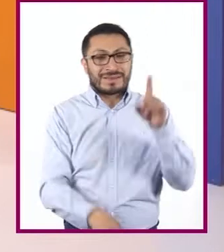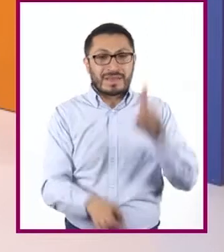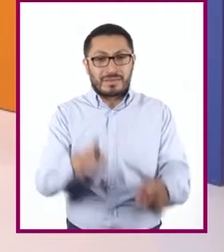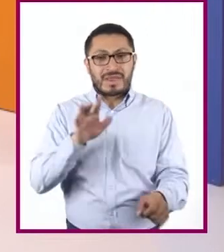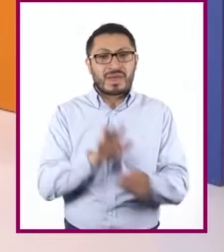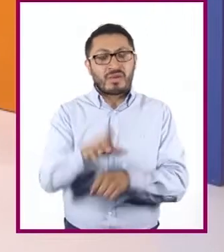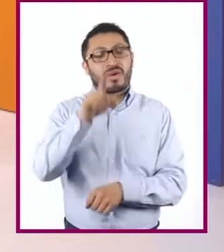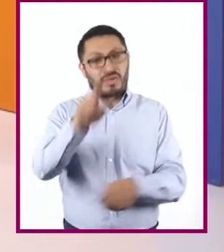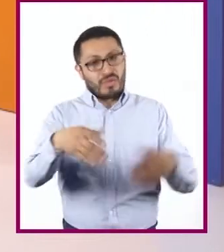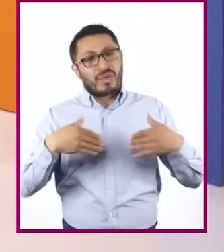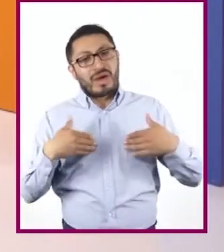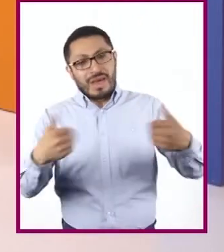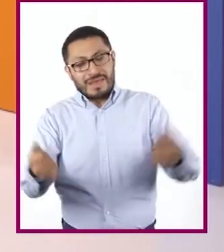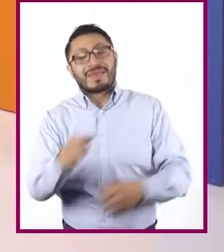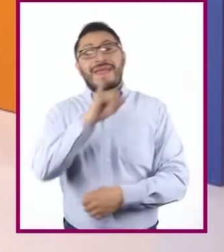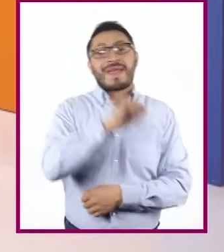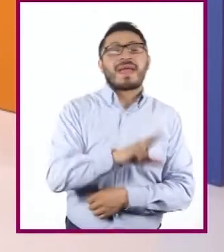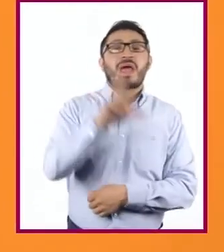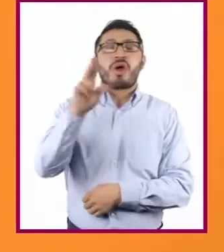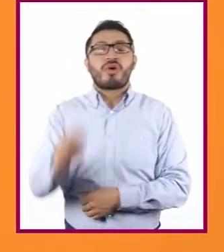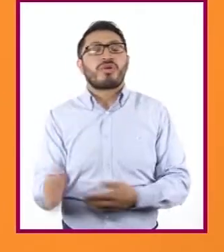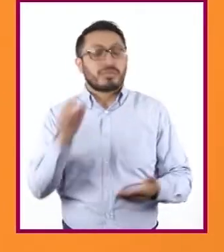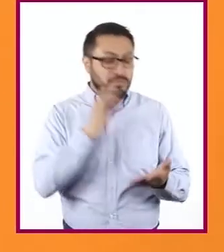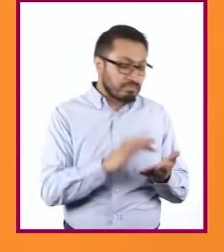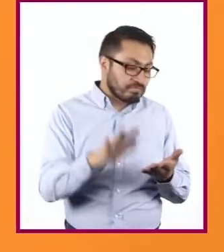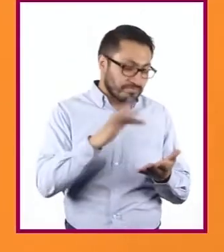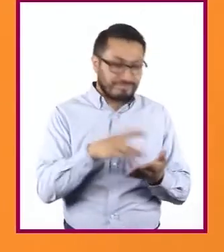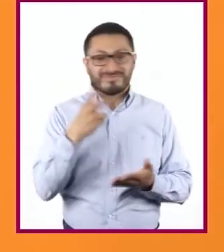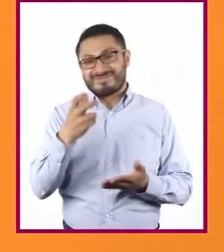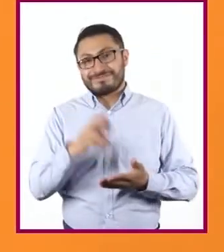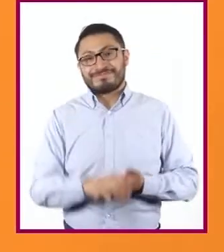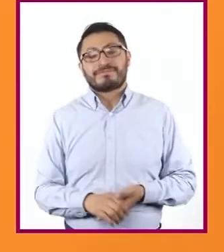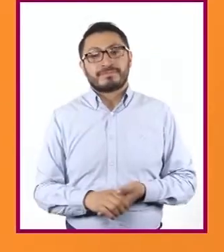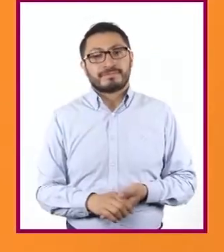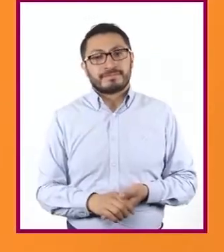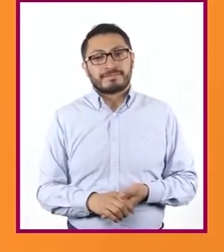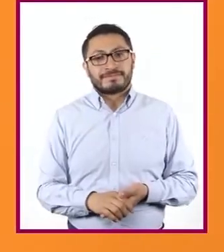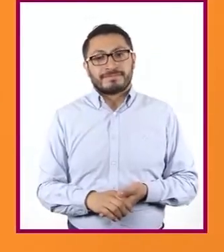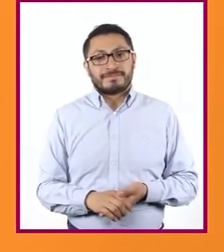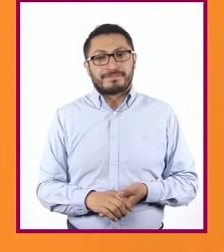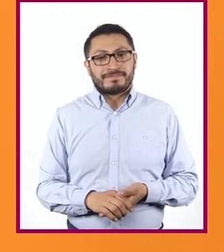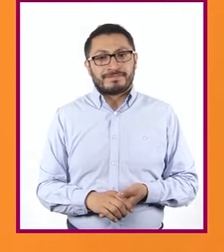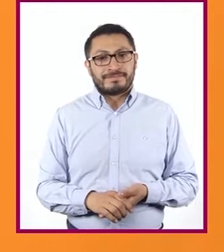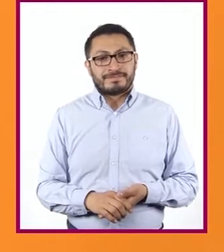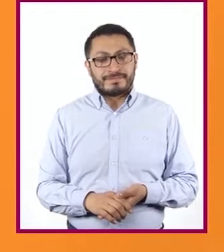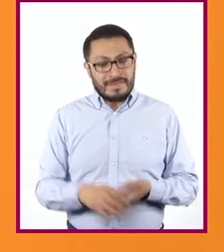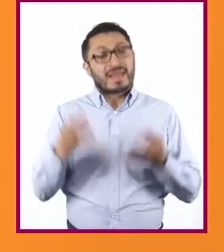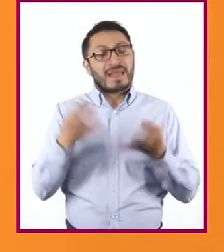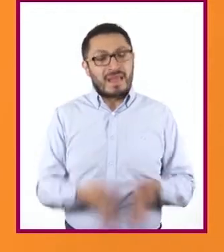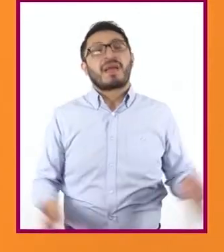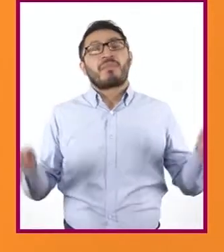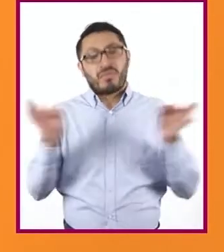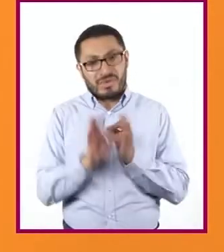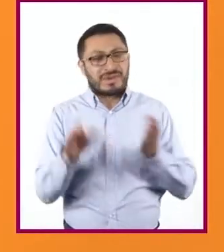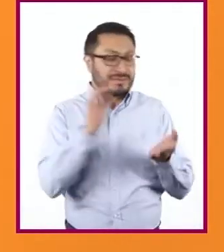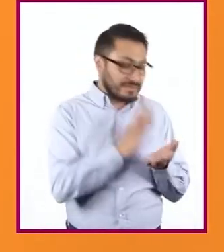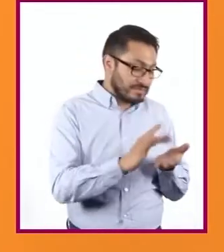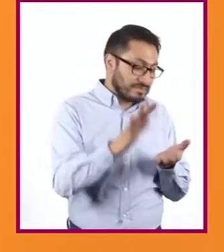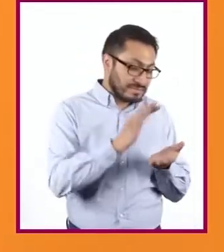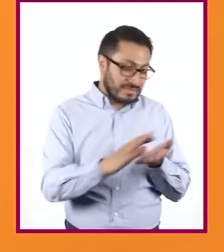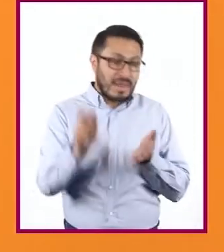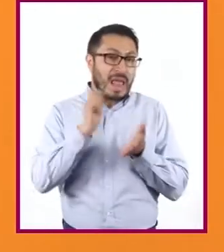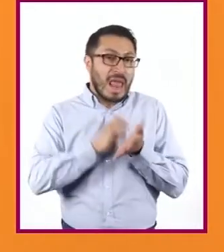estén leyendo para realizar su investigación. No basta con solo leer y subrayar. Hay que